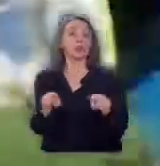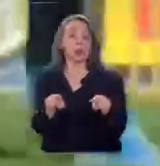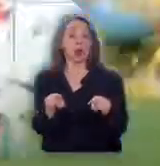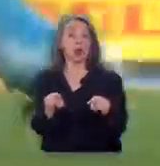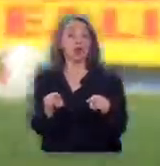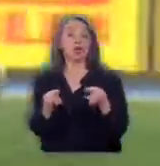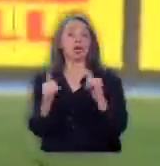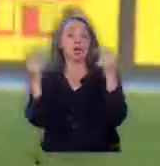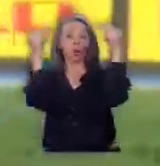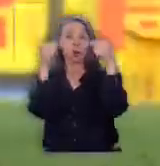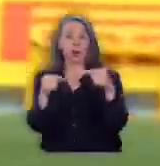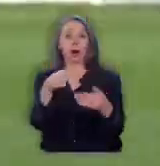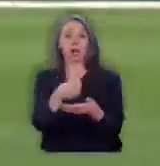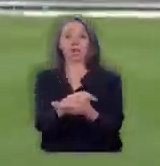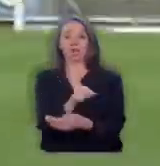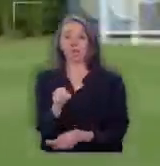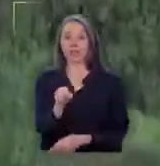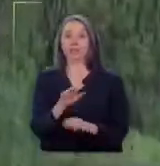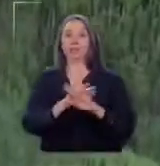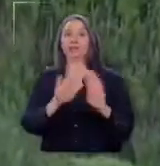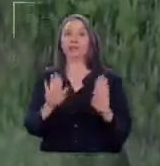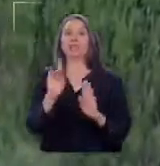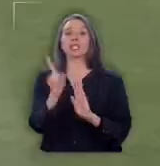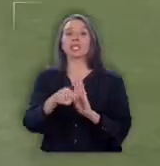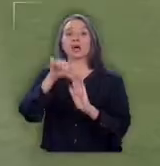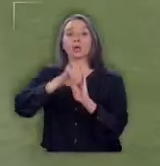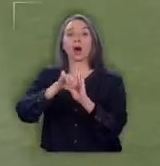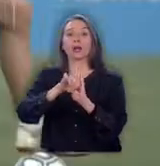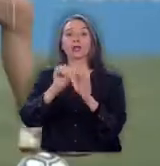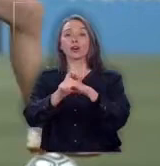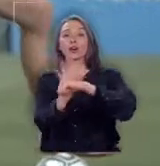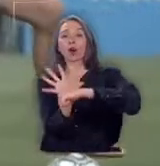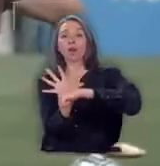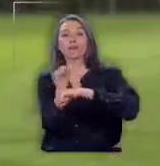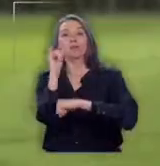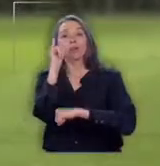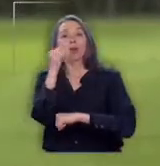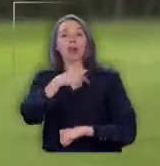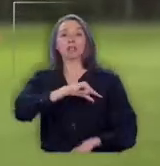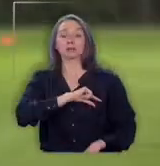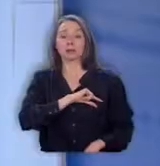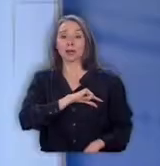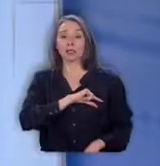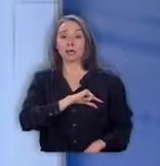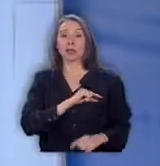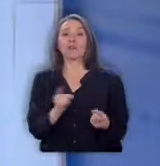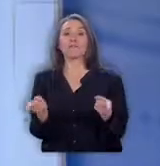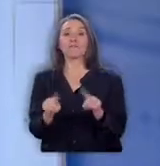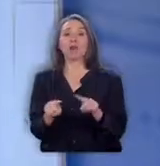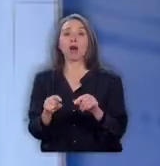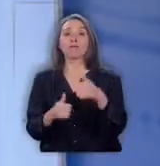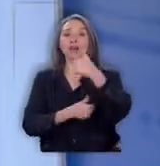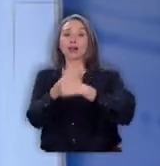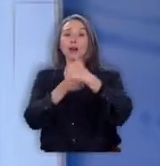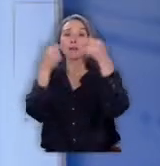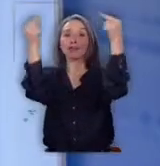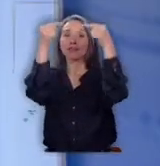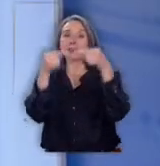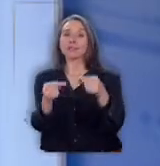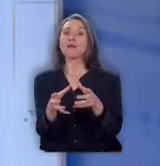acción este fin de semana fin a la cuarentena por covid en Italia y en España vuelve el fútbol y